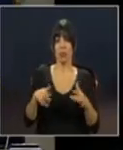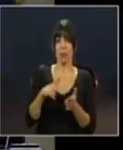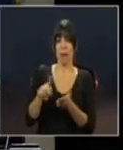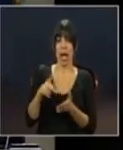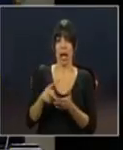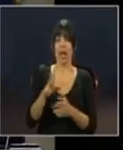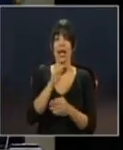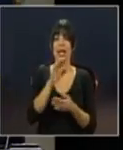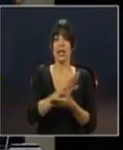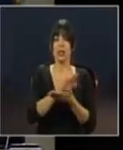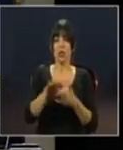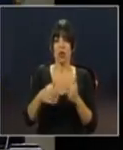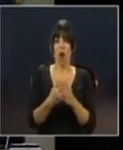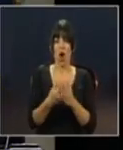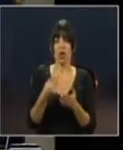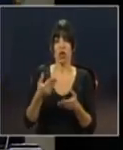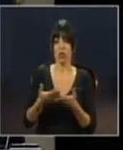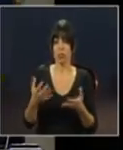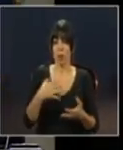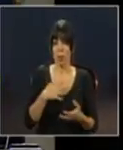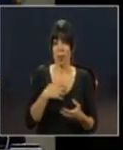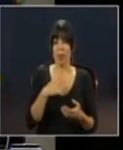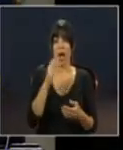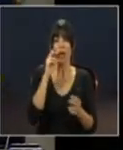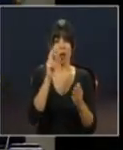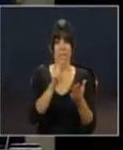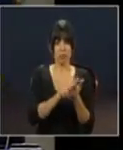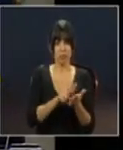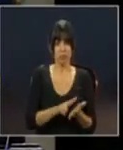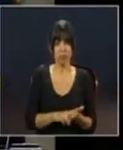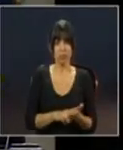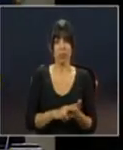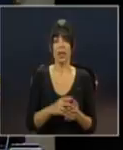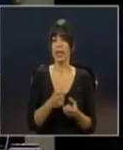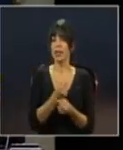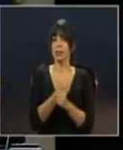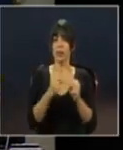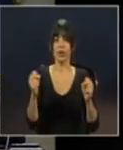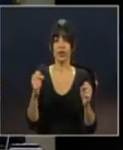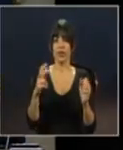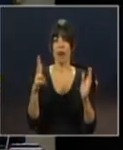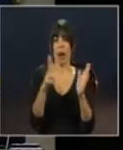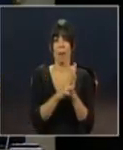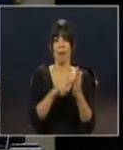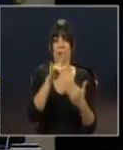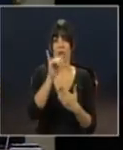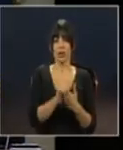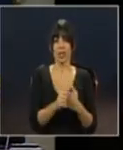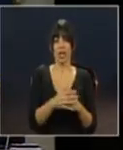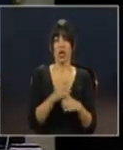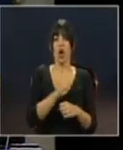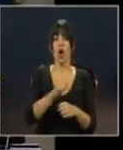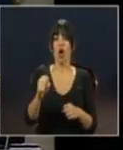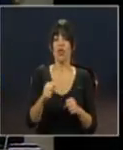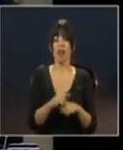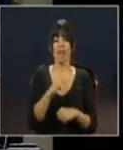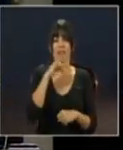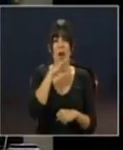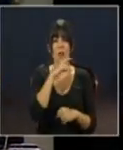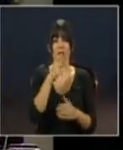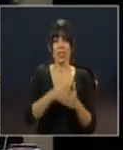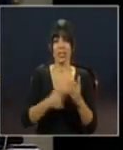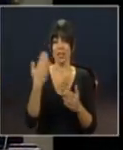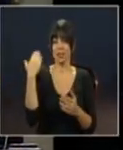de activos, resultó imposible aprobar el proyecto contra el fraude fiscal en el recientemente finalizado